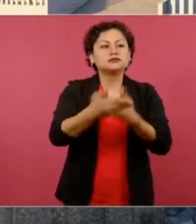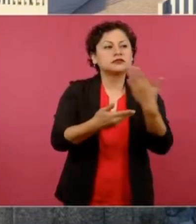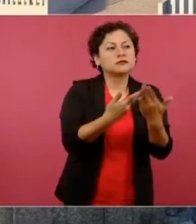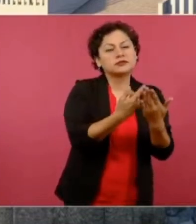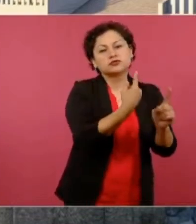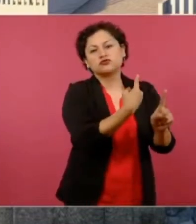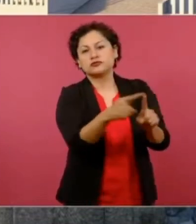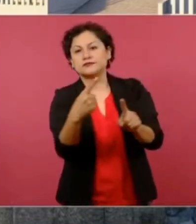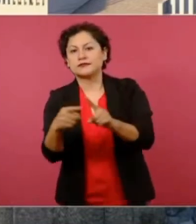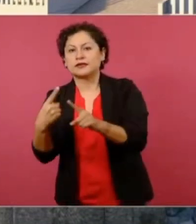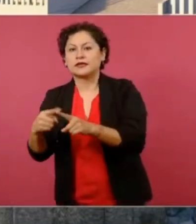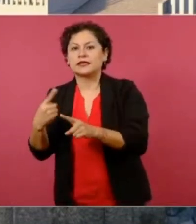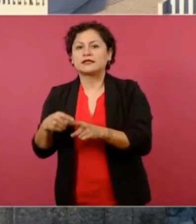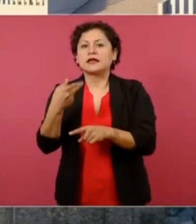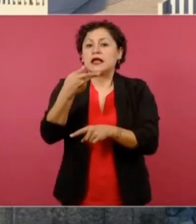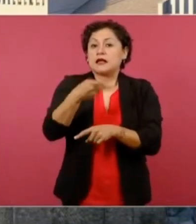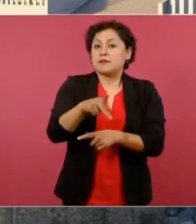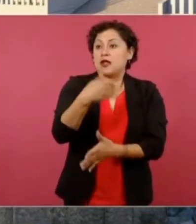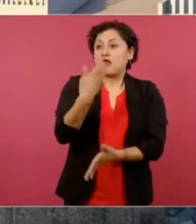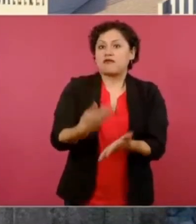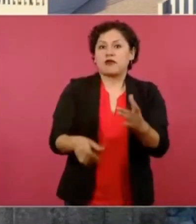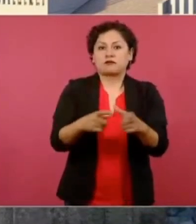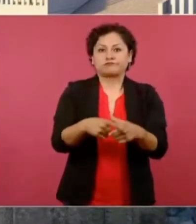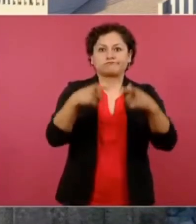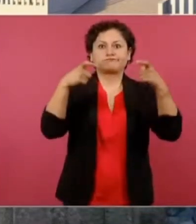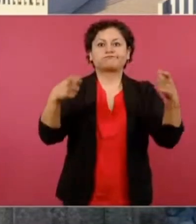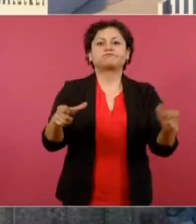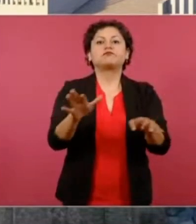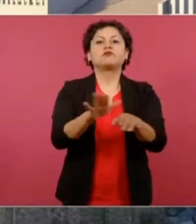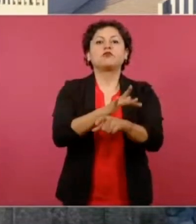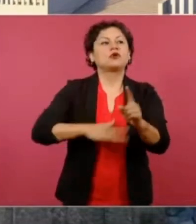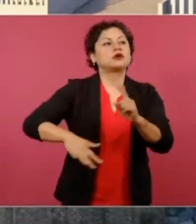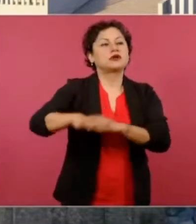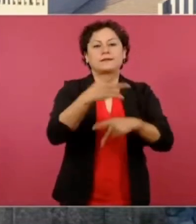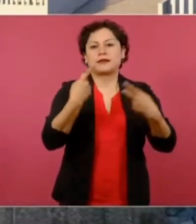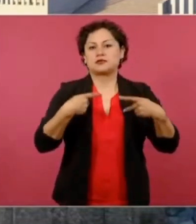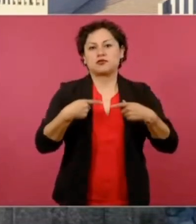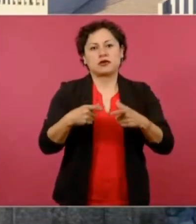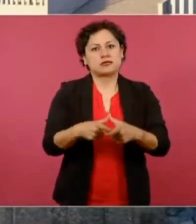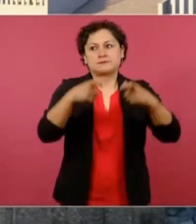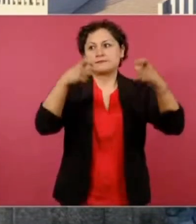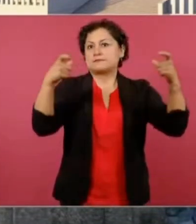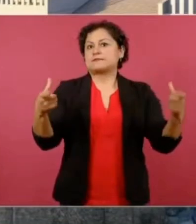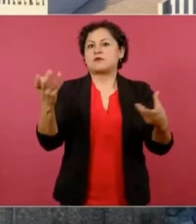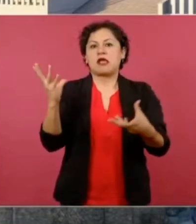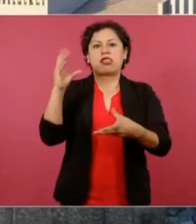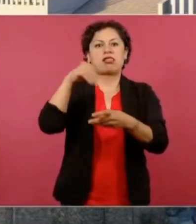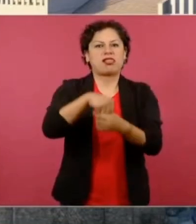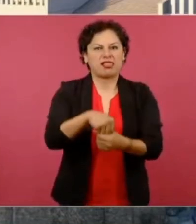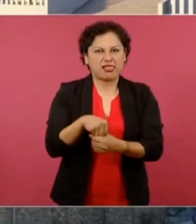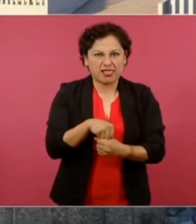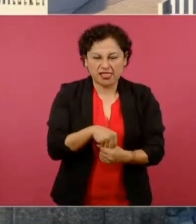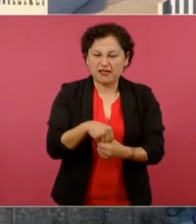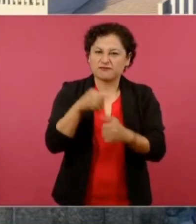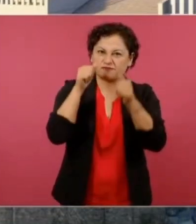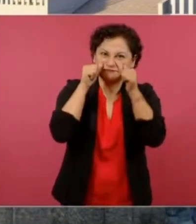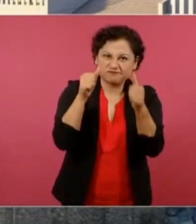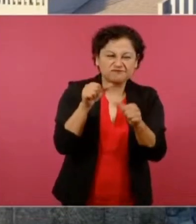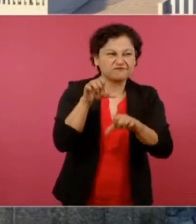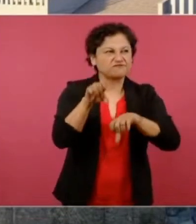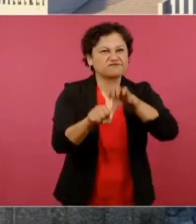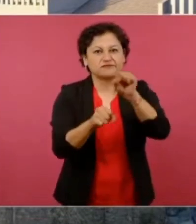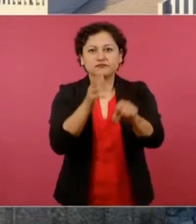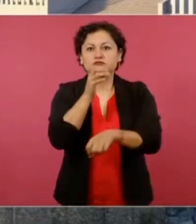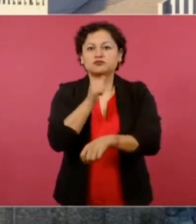necesitaba un crecimiento por el crecimiento también poblacional de personas sin seguridad social allá en Tijuana.